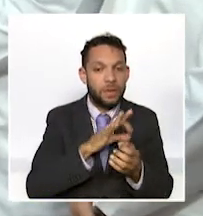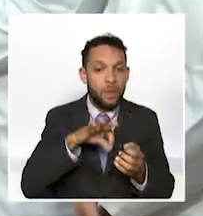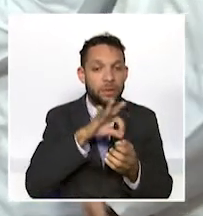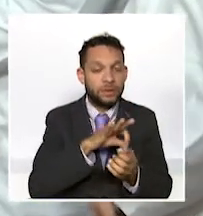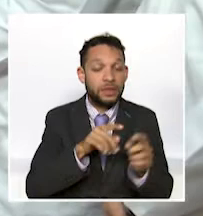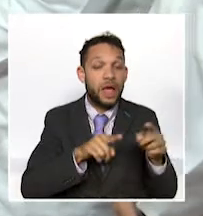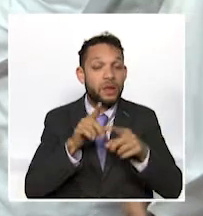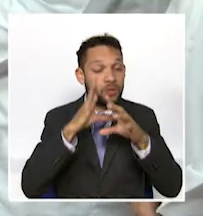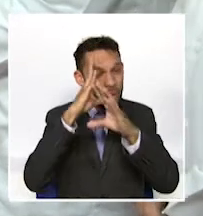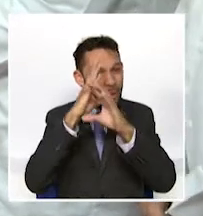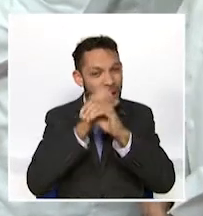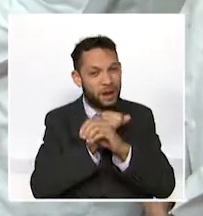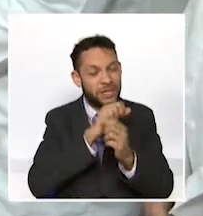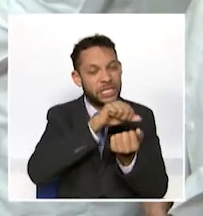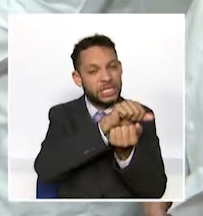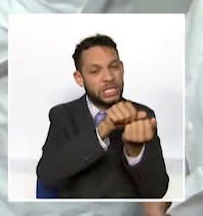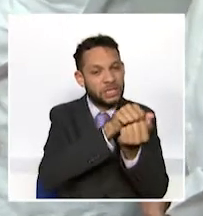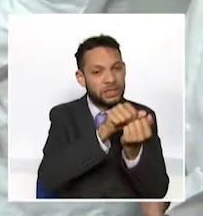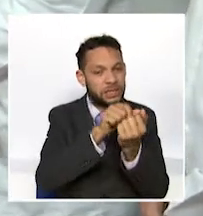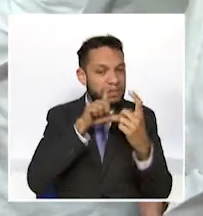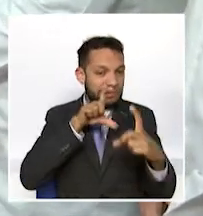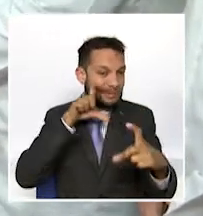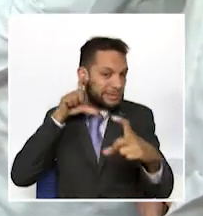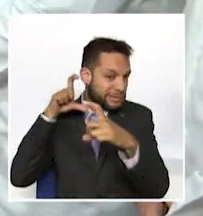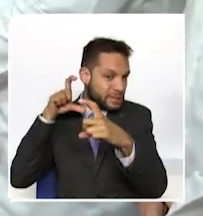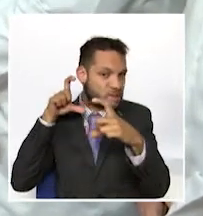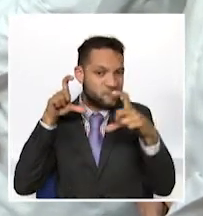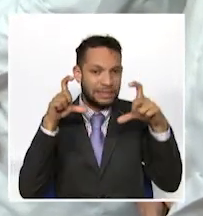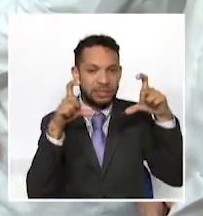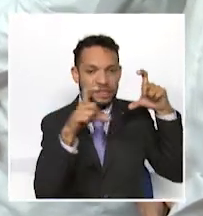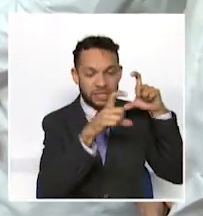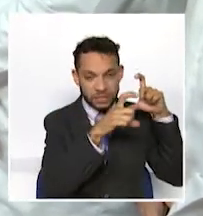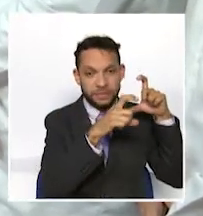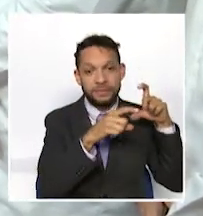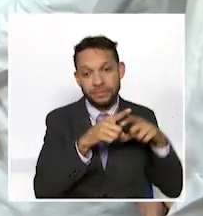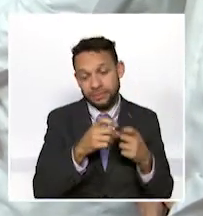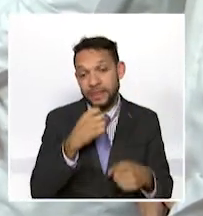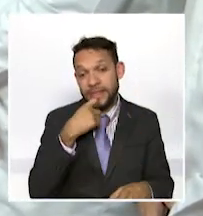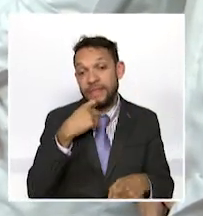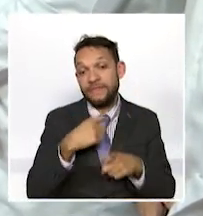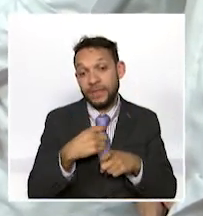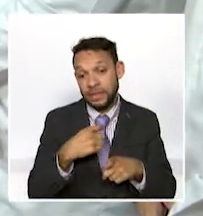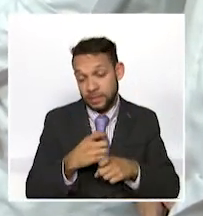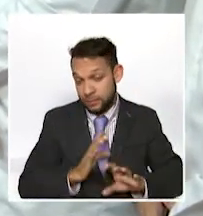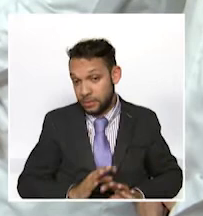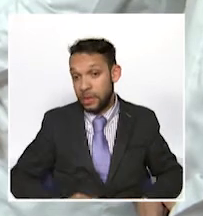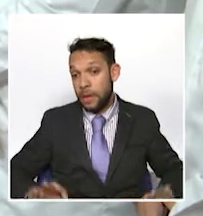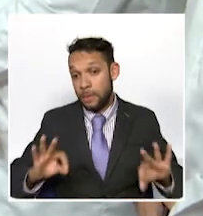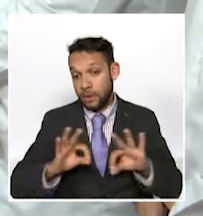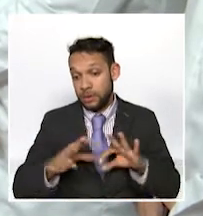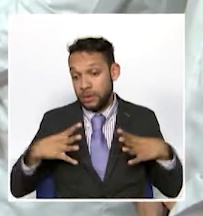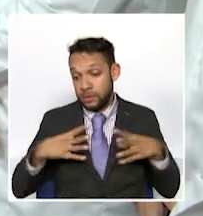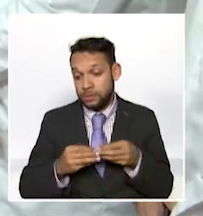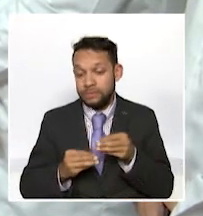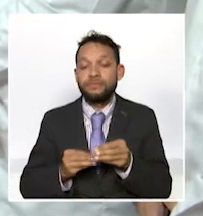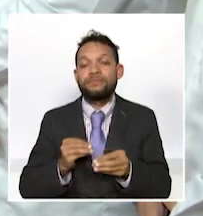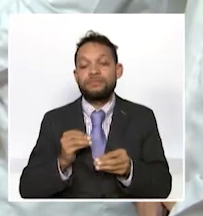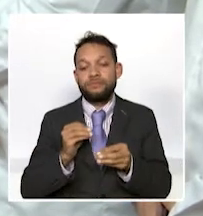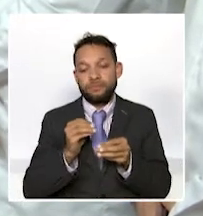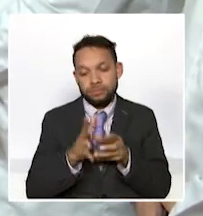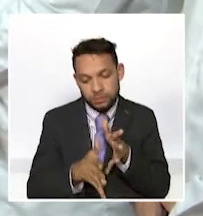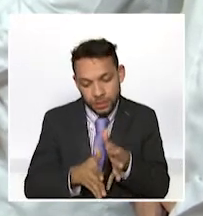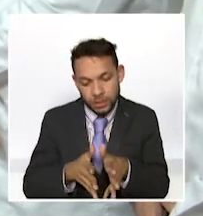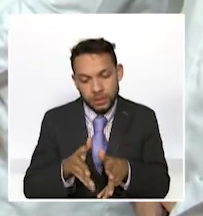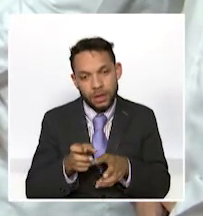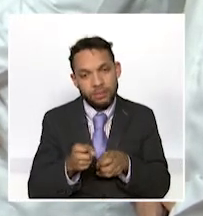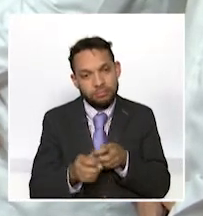bruxa, que necesita una panorámica, que necesita una placa para liberar toda esa tensión. Sin embargo, desde la quiropraxia, ¿qué hacemos?